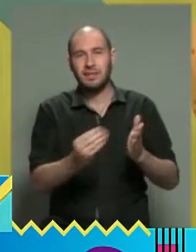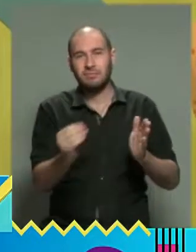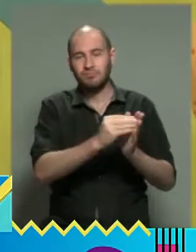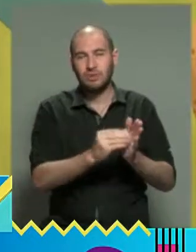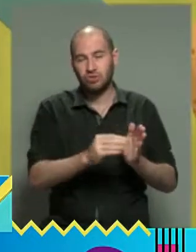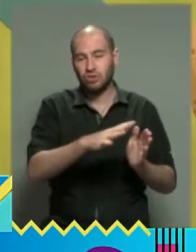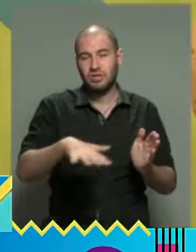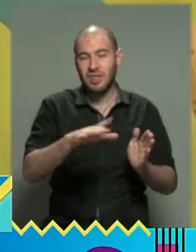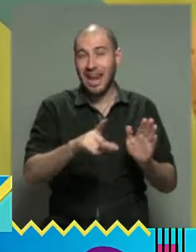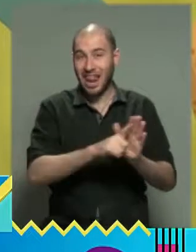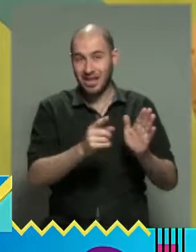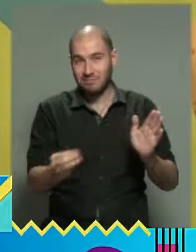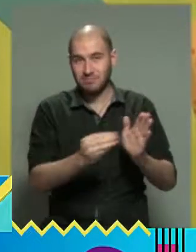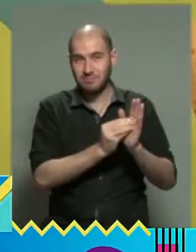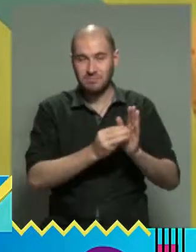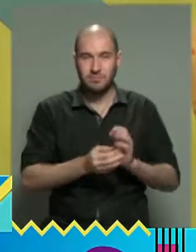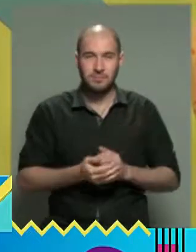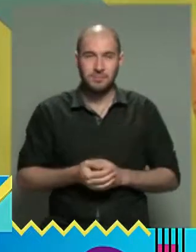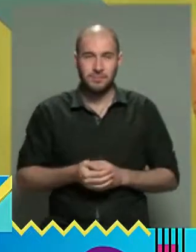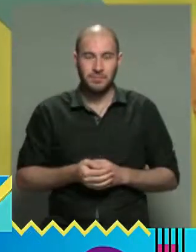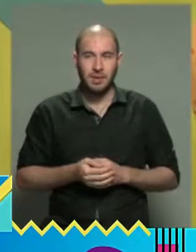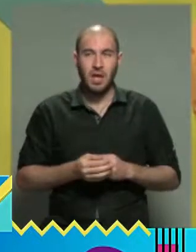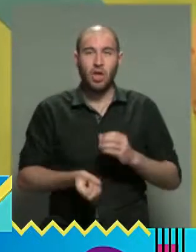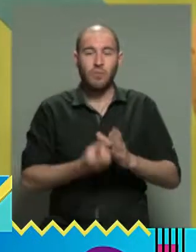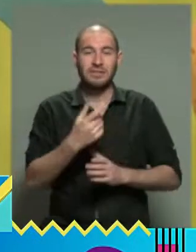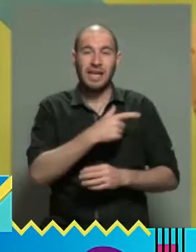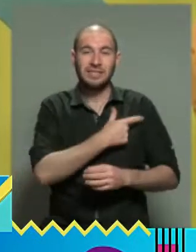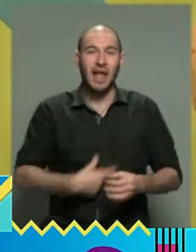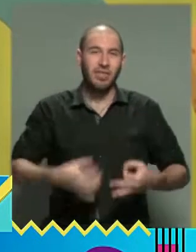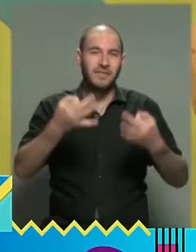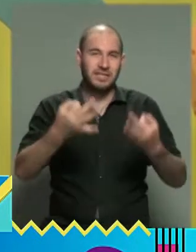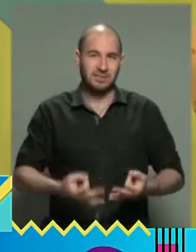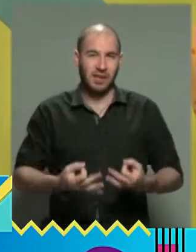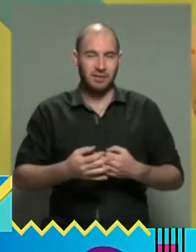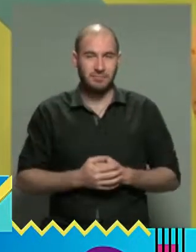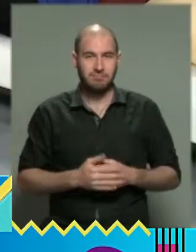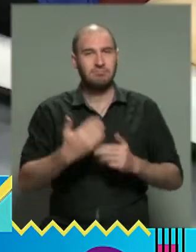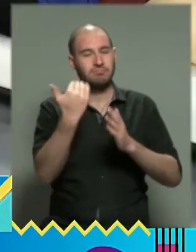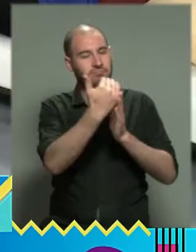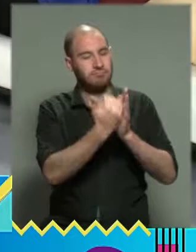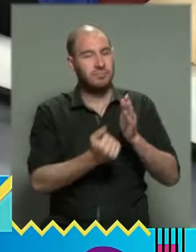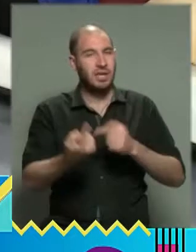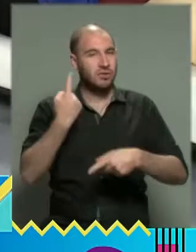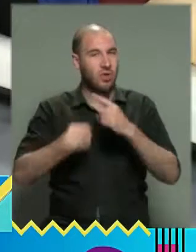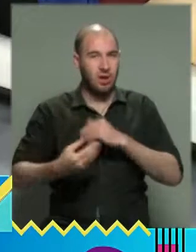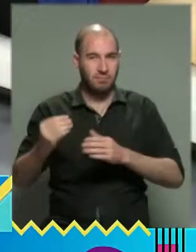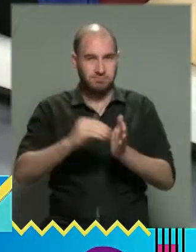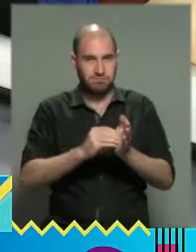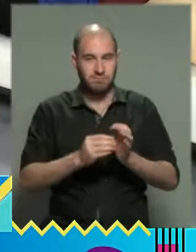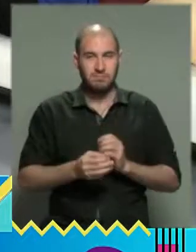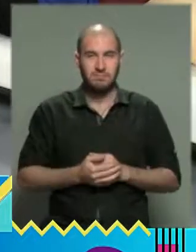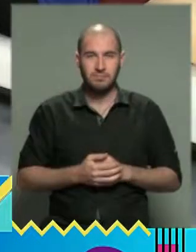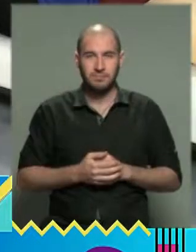en la sociedad, leyes, la aparición del estado de bienestar, bueno, una serie de situaciones históricas